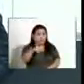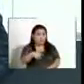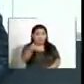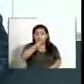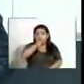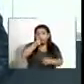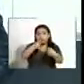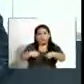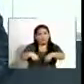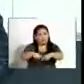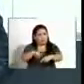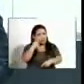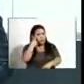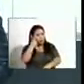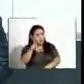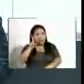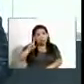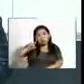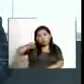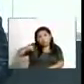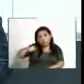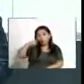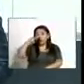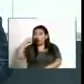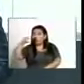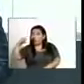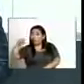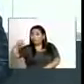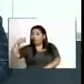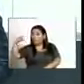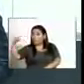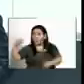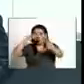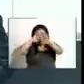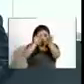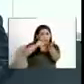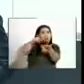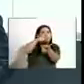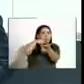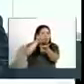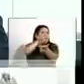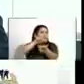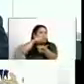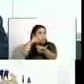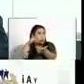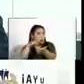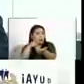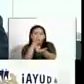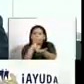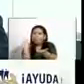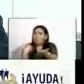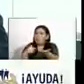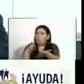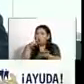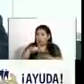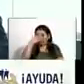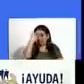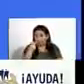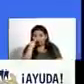Continuamos con las noticias. Hay más de 1 millón de casos declarados de coronavirus en todo el mundo. Ese es un dato impactante al que se ha llegado